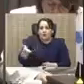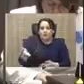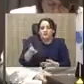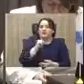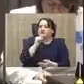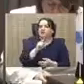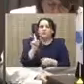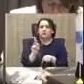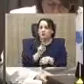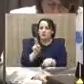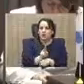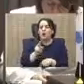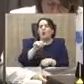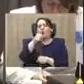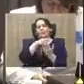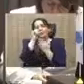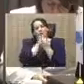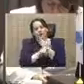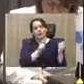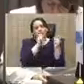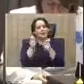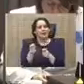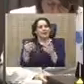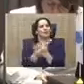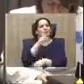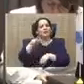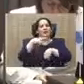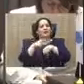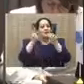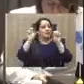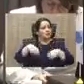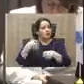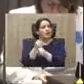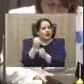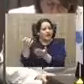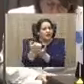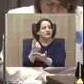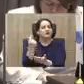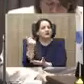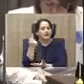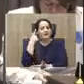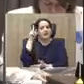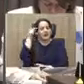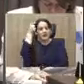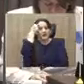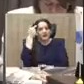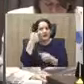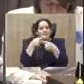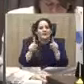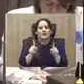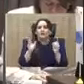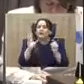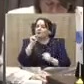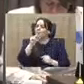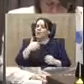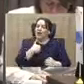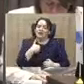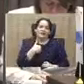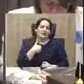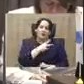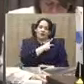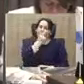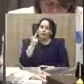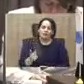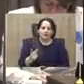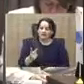República, podrían generarse nuevos recursos para el Estado. Sin embargo, no ha existido la voluntad política. Yo espero que en este